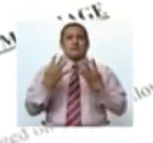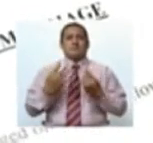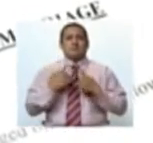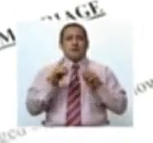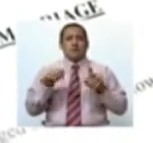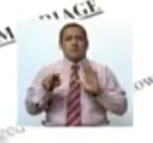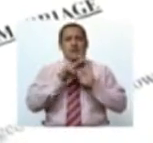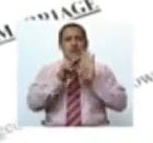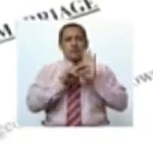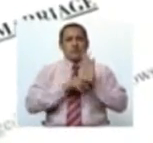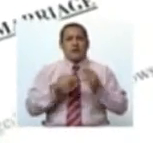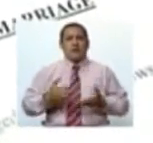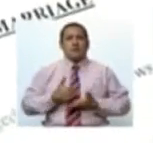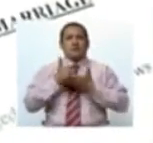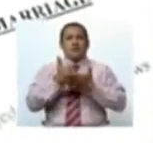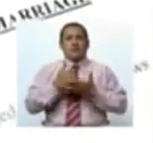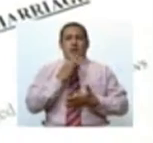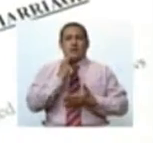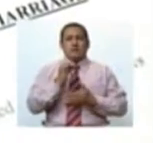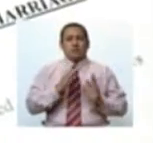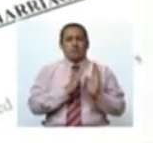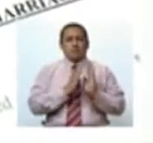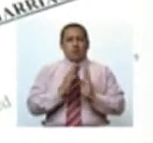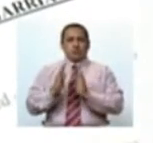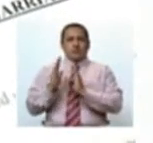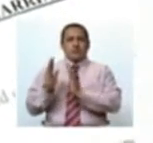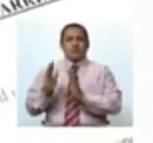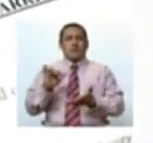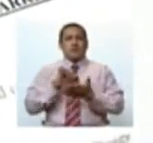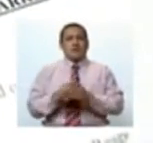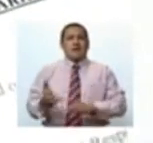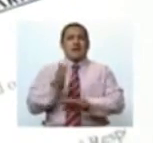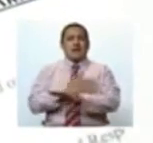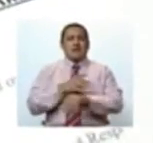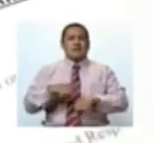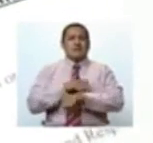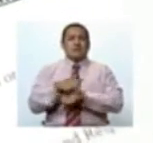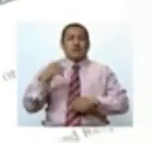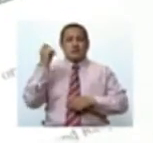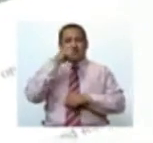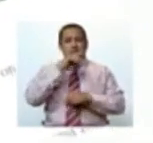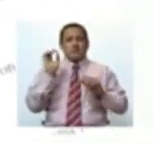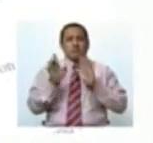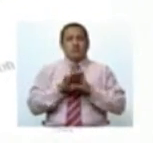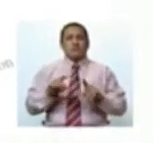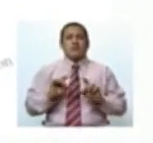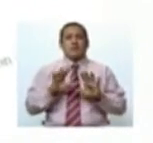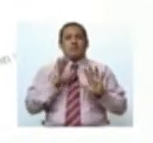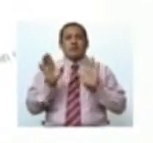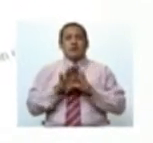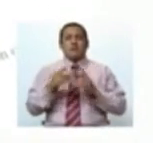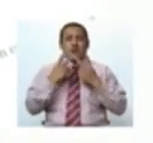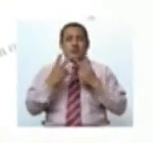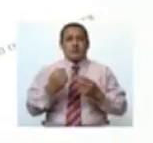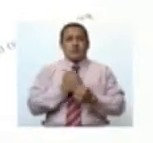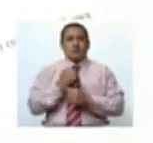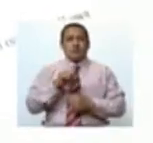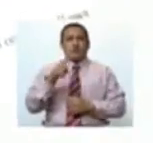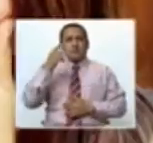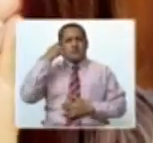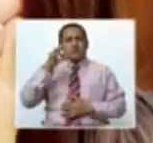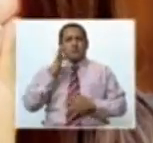incrementar. La norma ha facilitado así un procedimiento que antes era demasiado complicado, tal vez porque